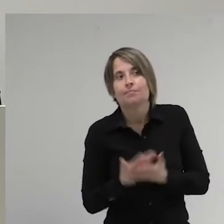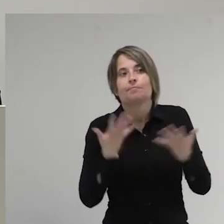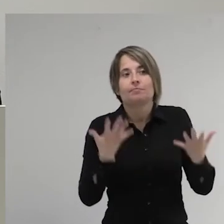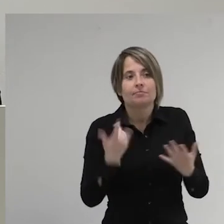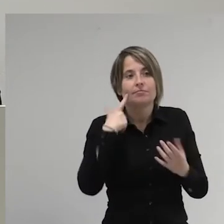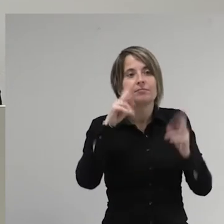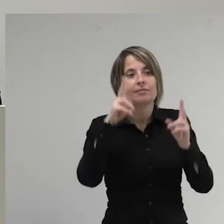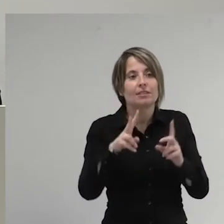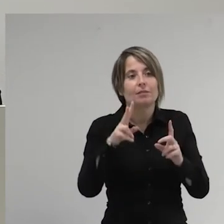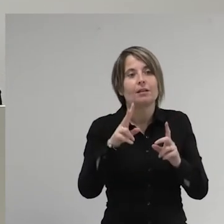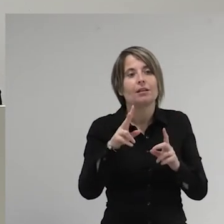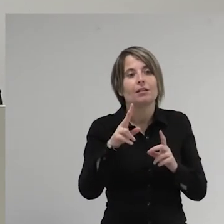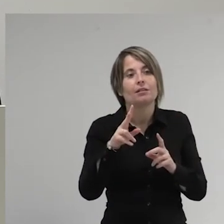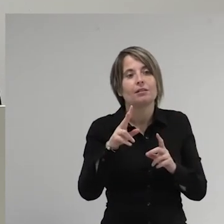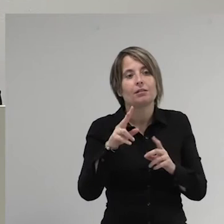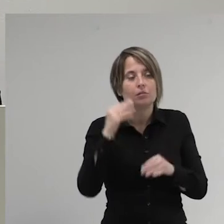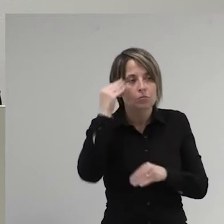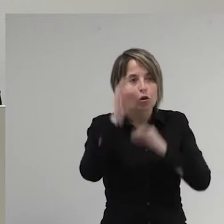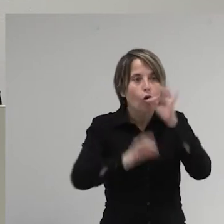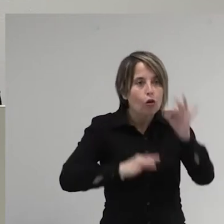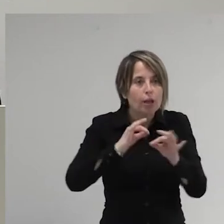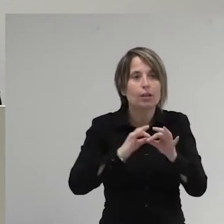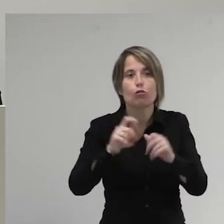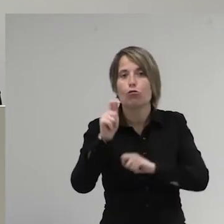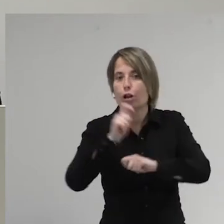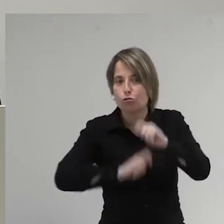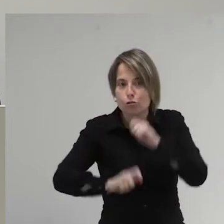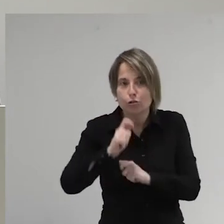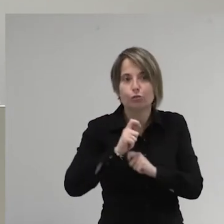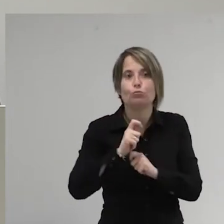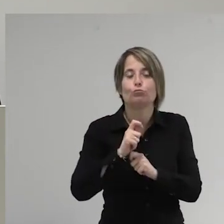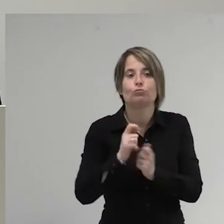con determinadas formas de organización o asociacionismo,